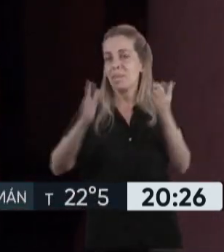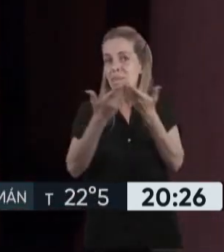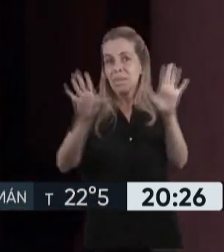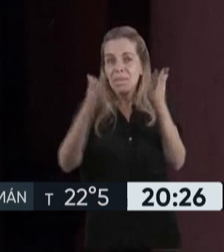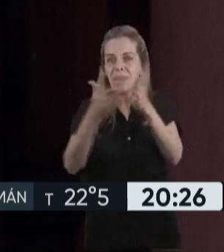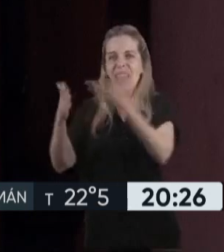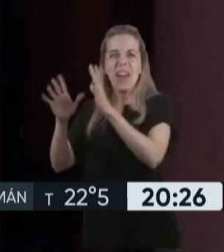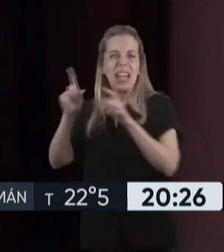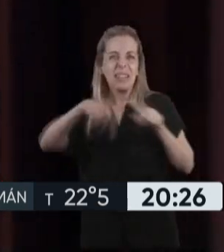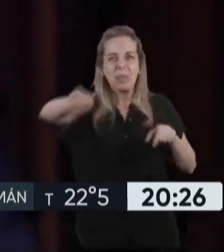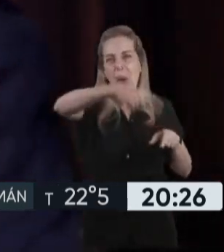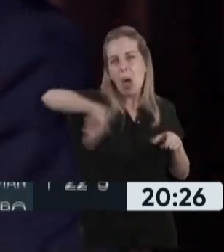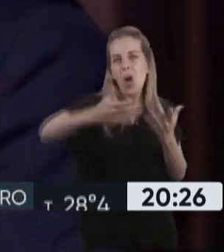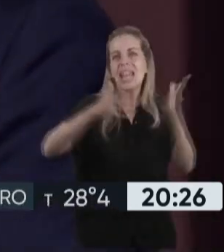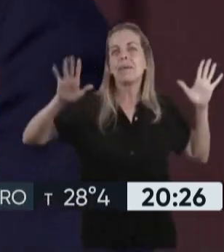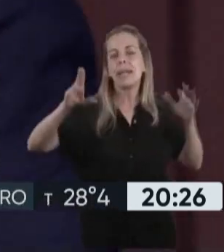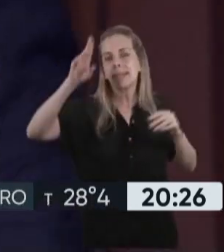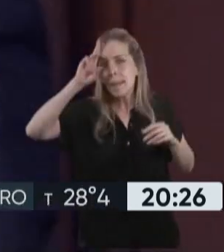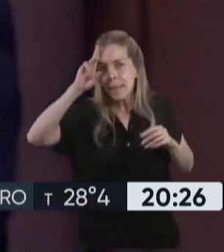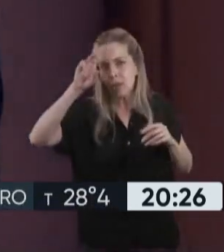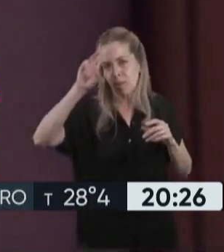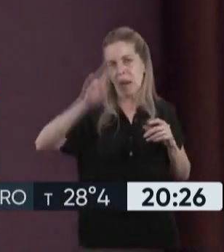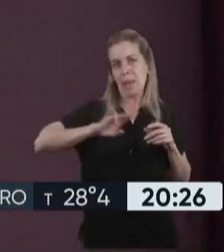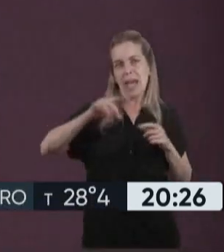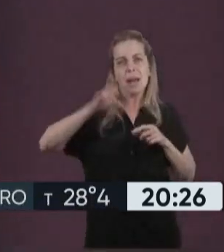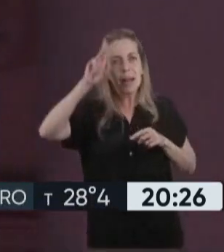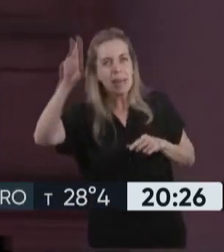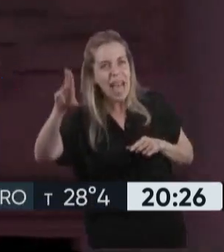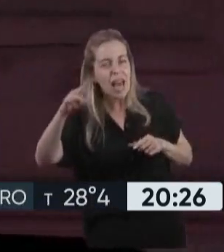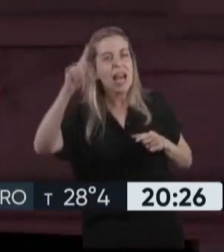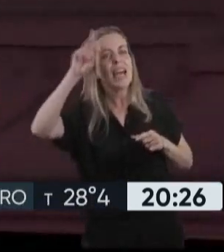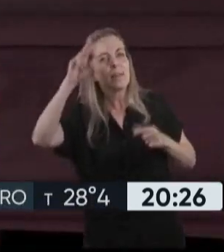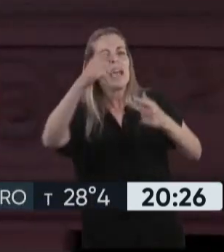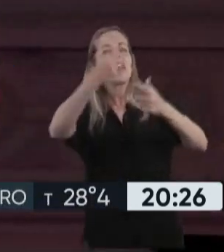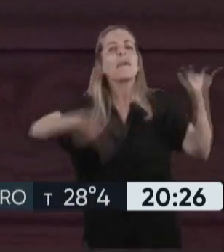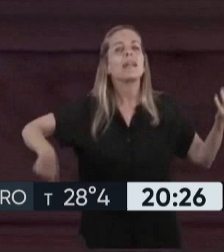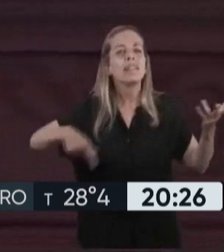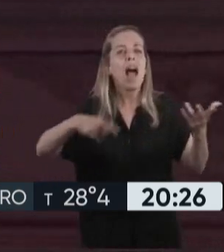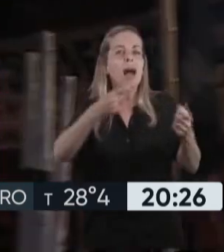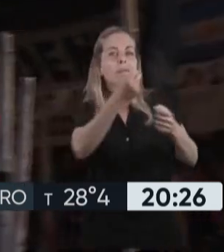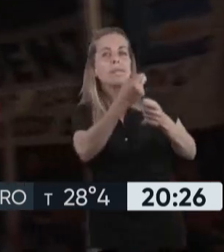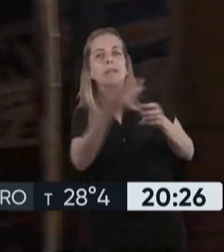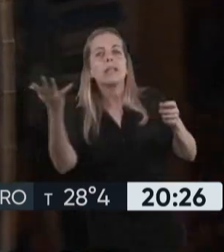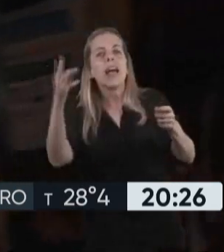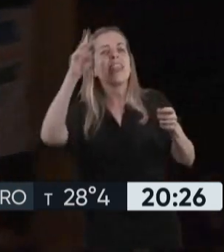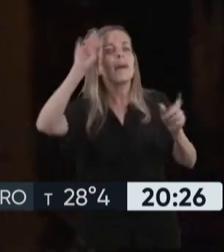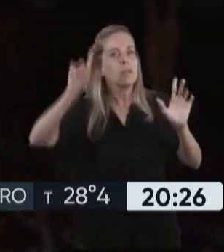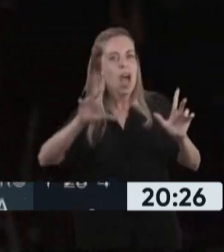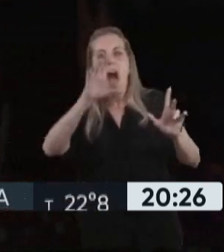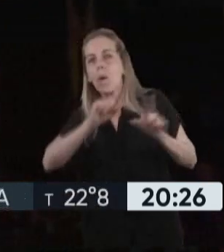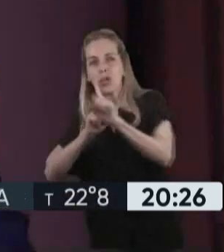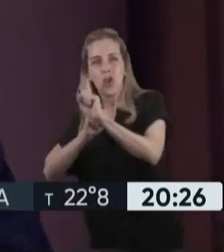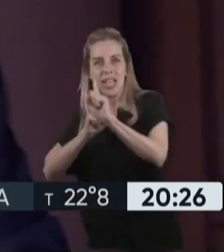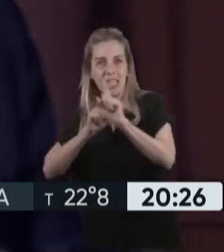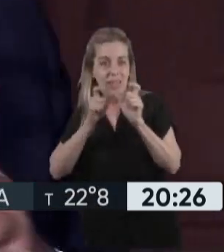libres, es respetarnos, respetar la diversidad, no tolerarnos,